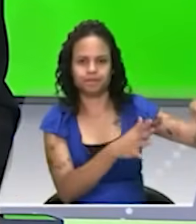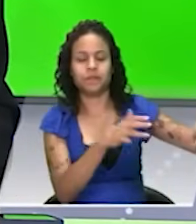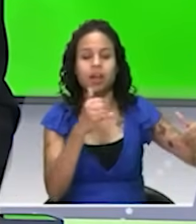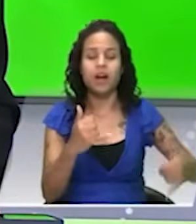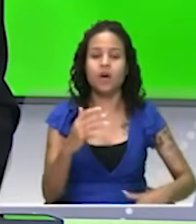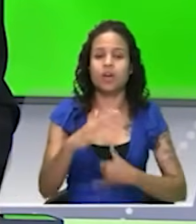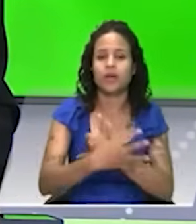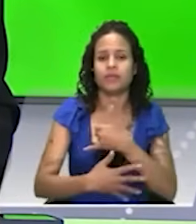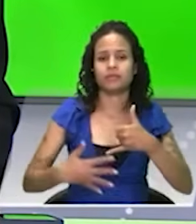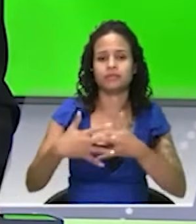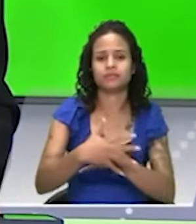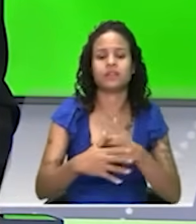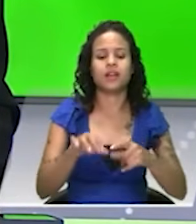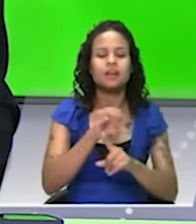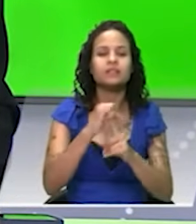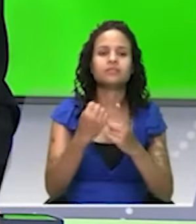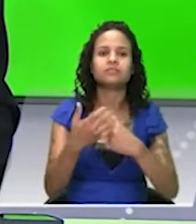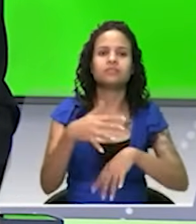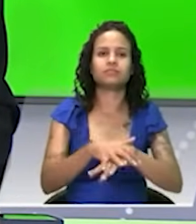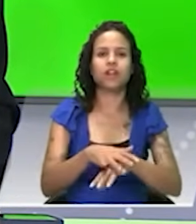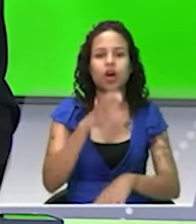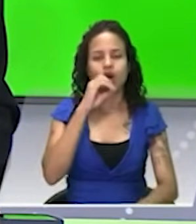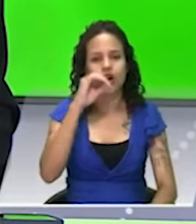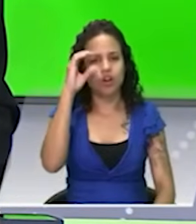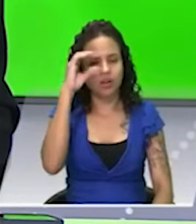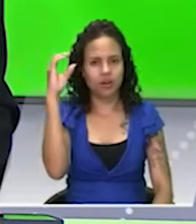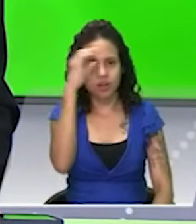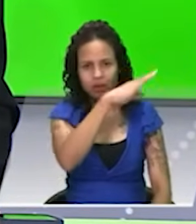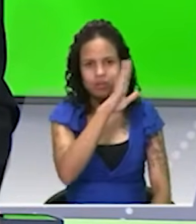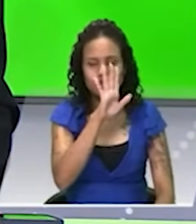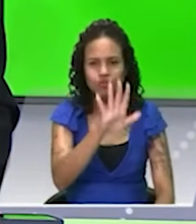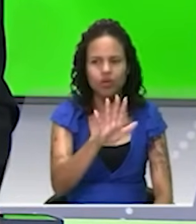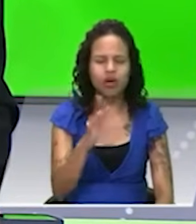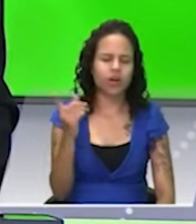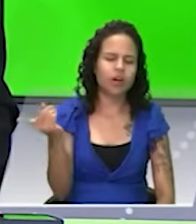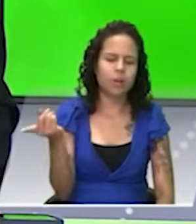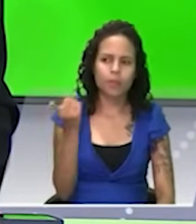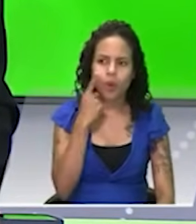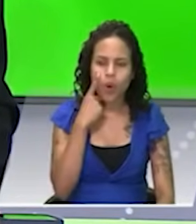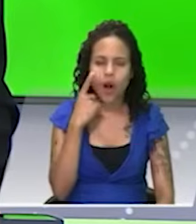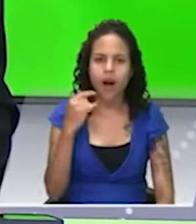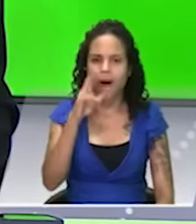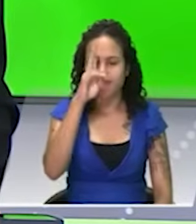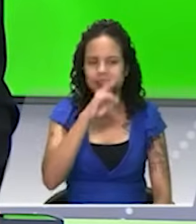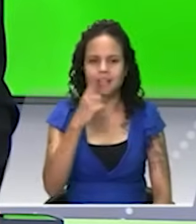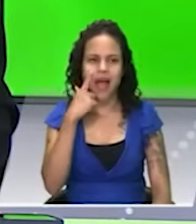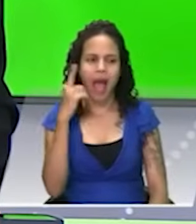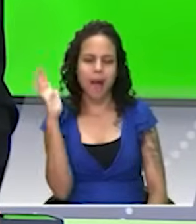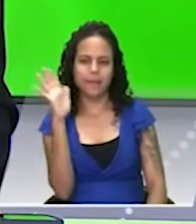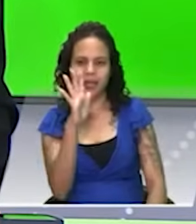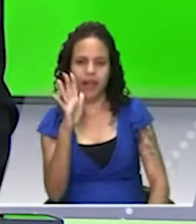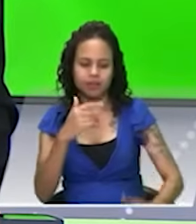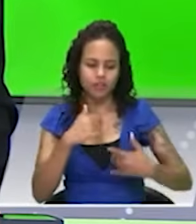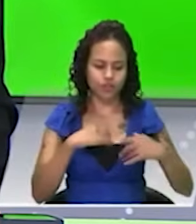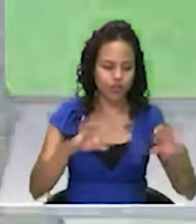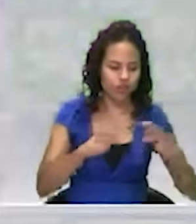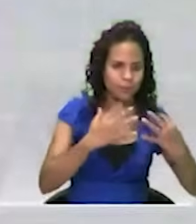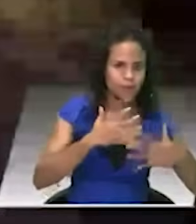medio de las redes sociales, el presidente Gustavo Petro se enteró de una nueva amenaza contra su vida y la de toda su